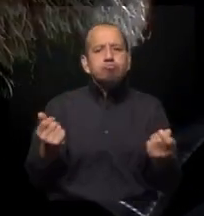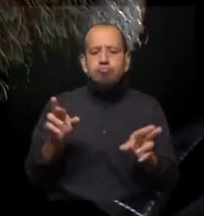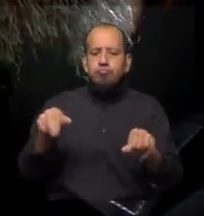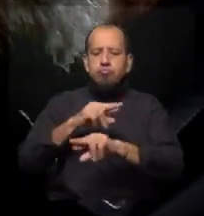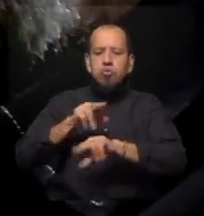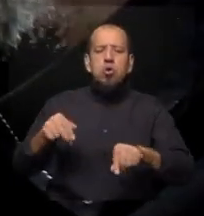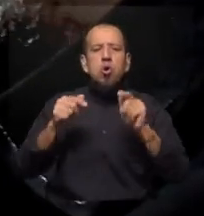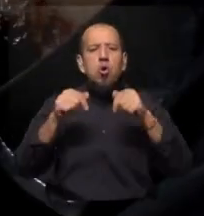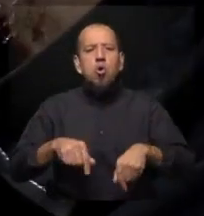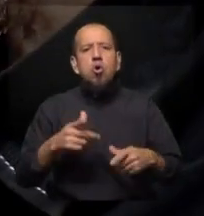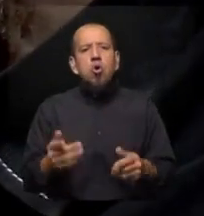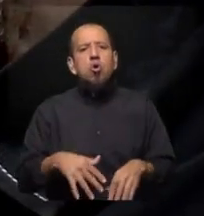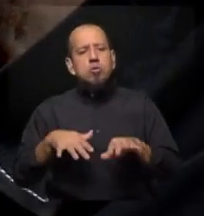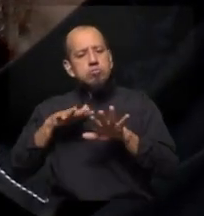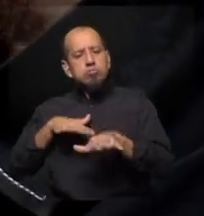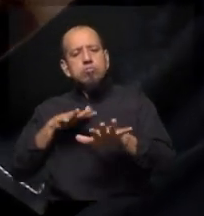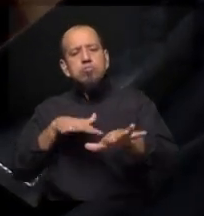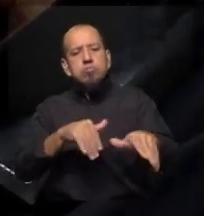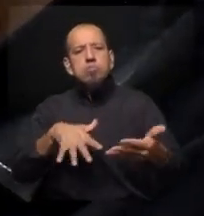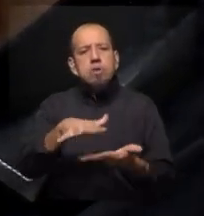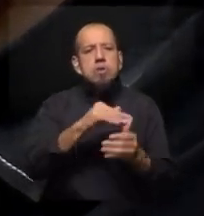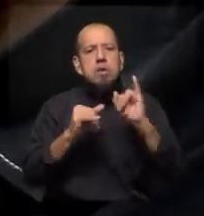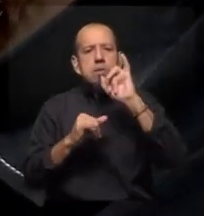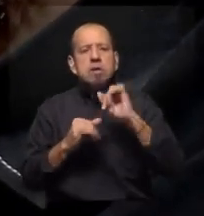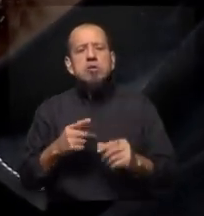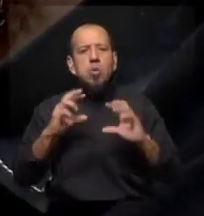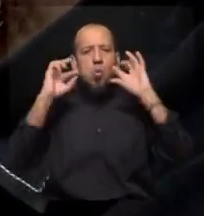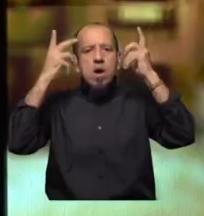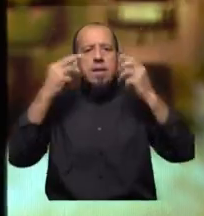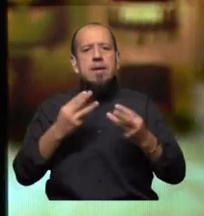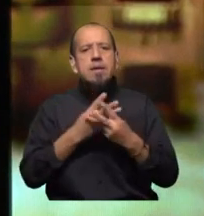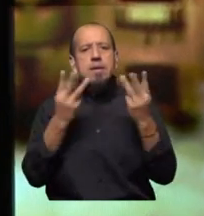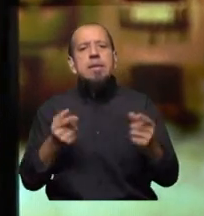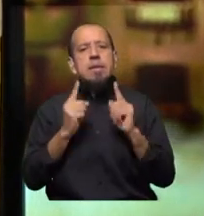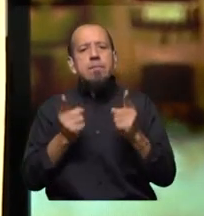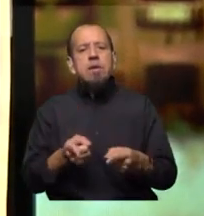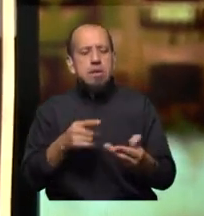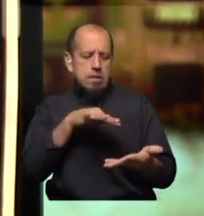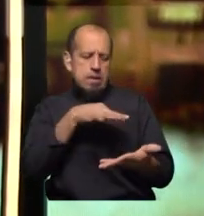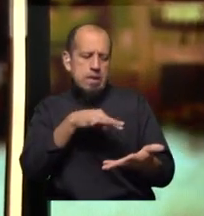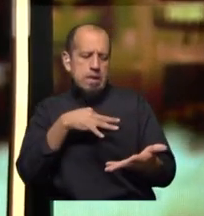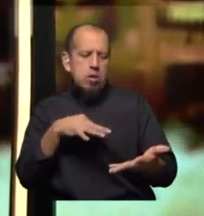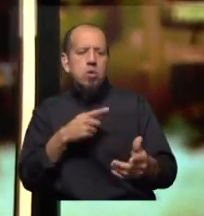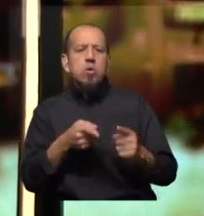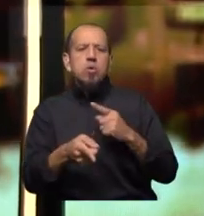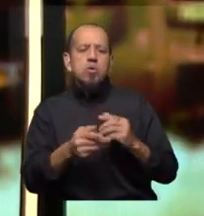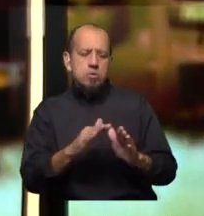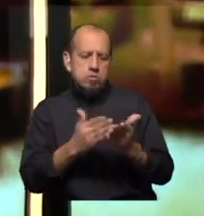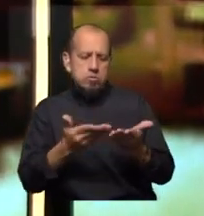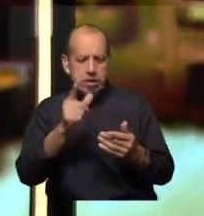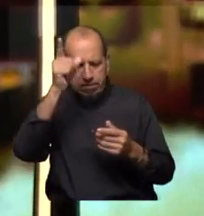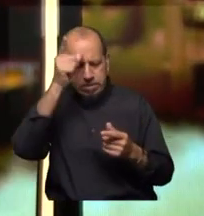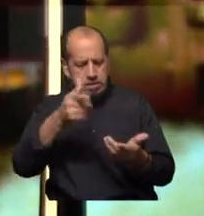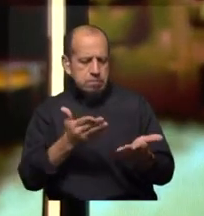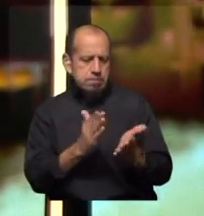hoy concentración en Plaza de Mayos huelga general en Uruguay también Leo la tapa de una revista se